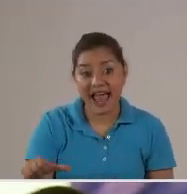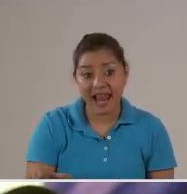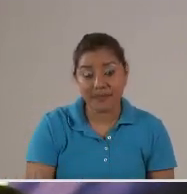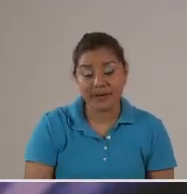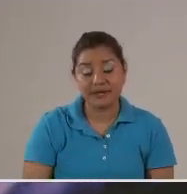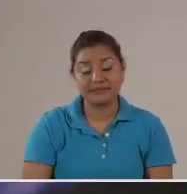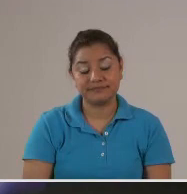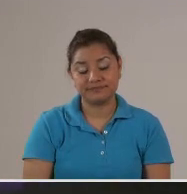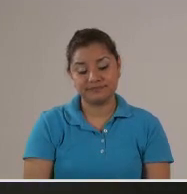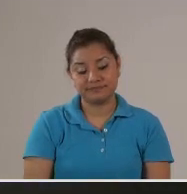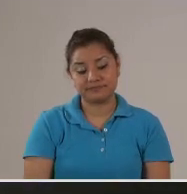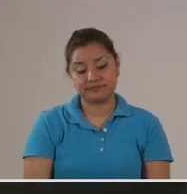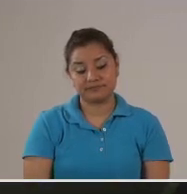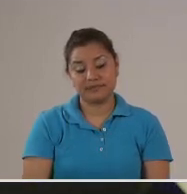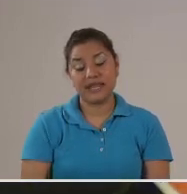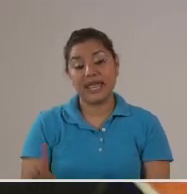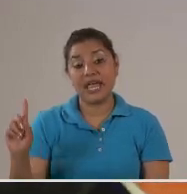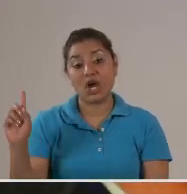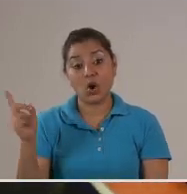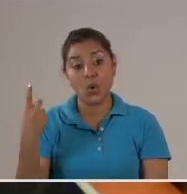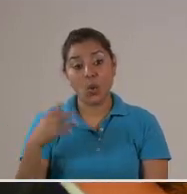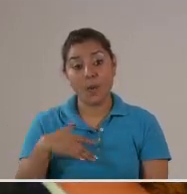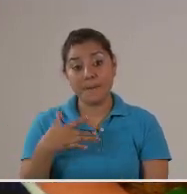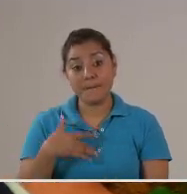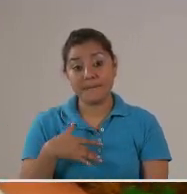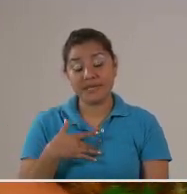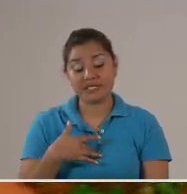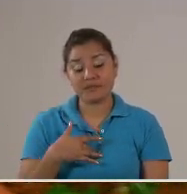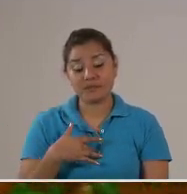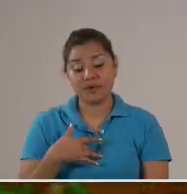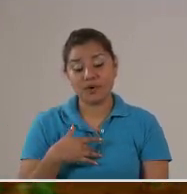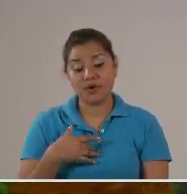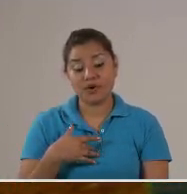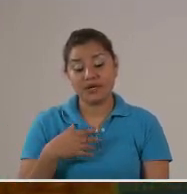unánimes en un mismo sentir una misma